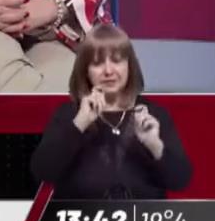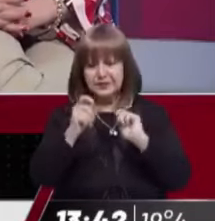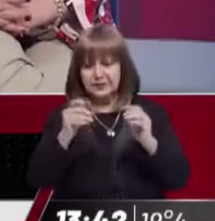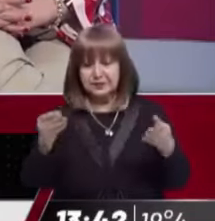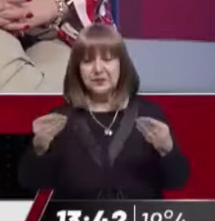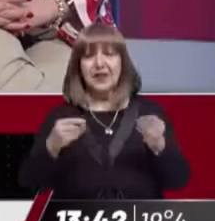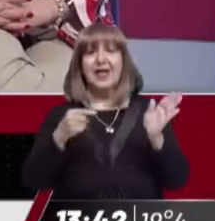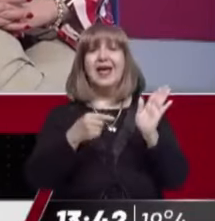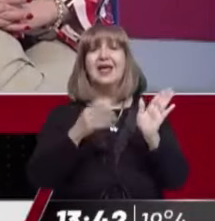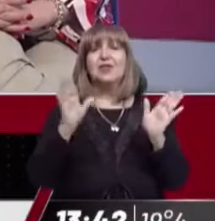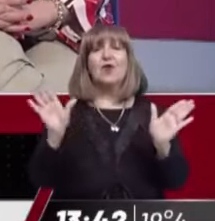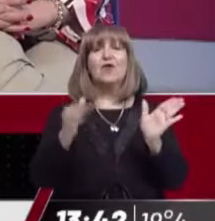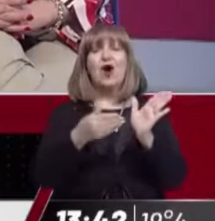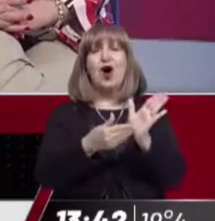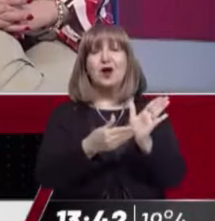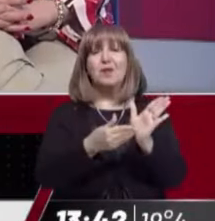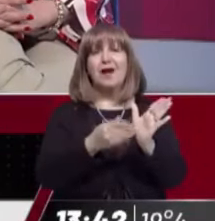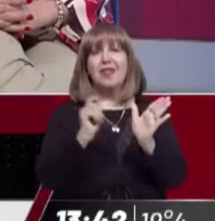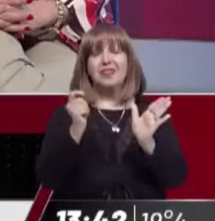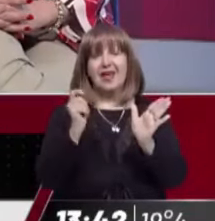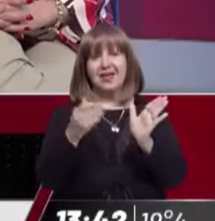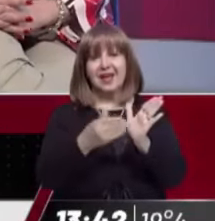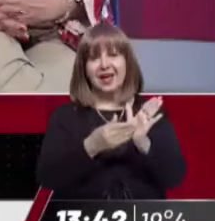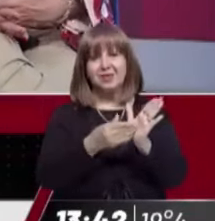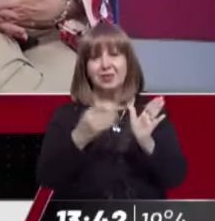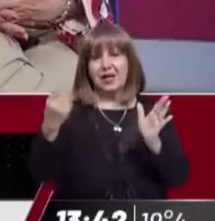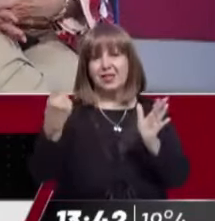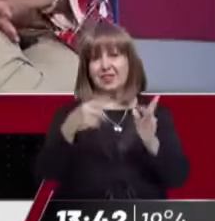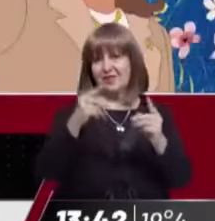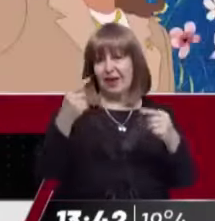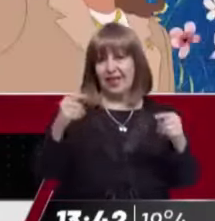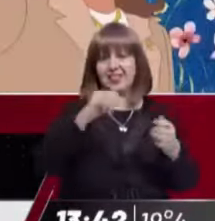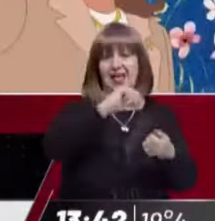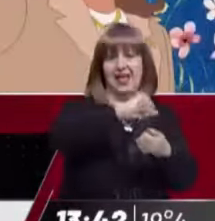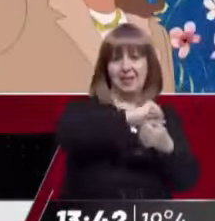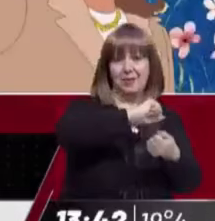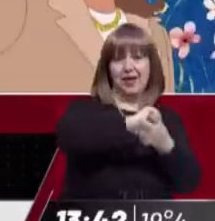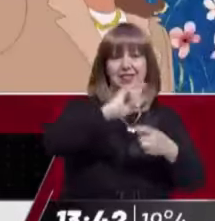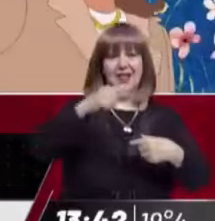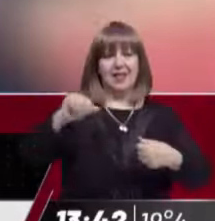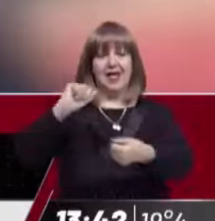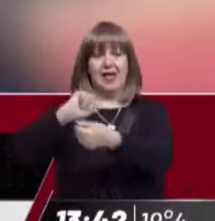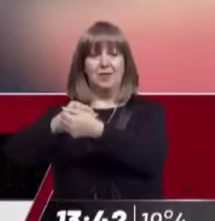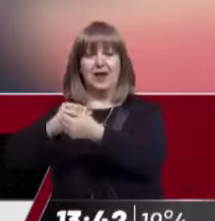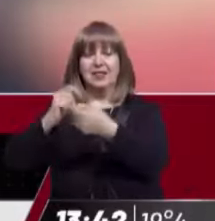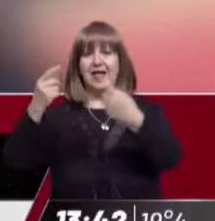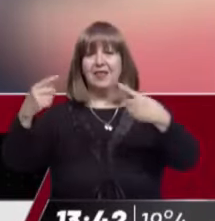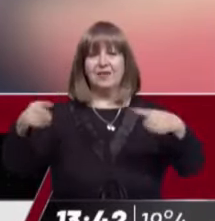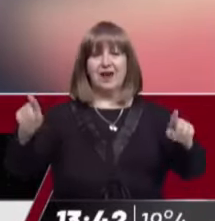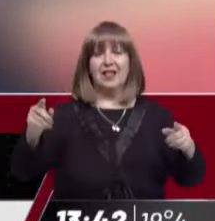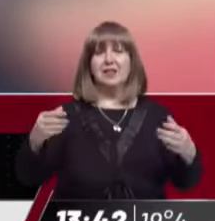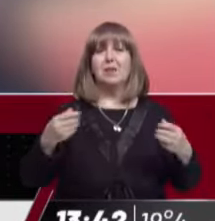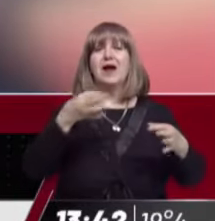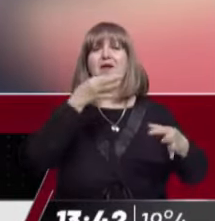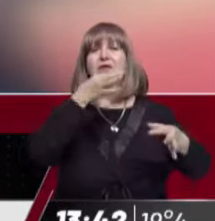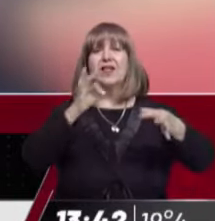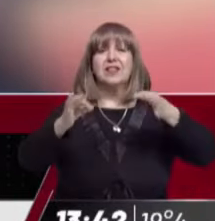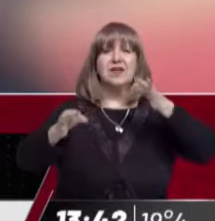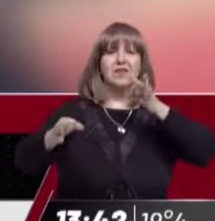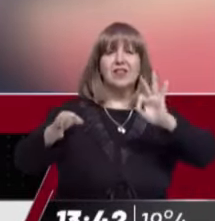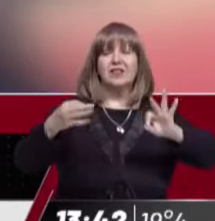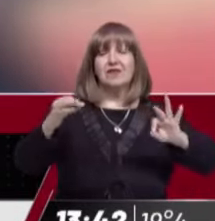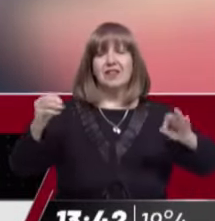es un intento de sus autores, sí. son autores diferentes, editoriales diferentes, para vendérselos a los partidos políticos y que